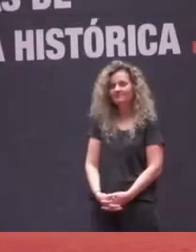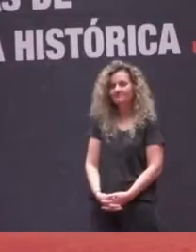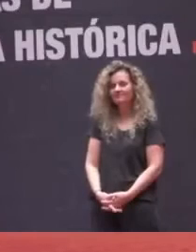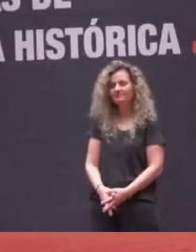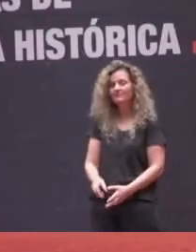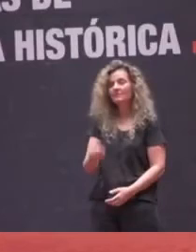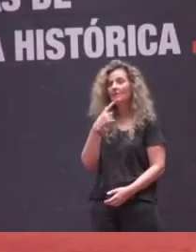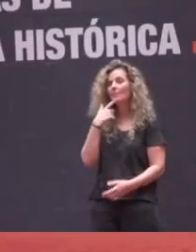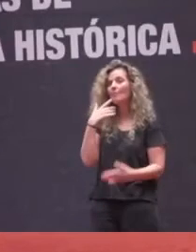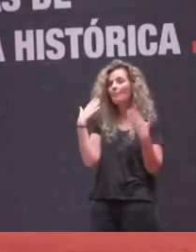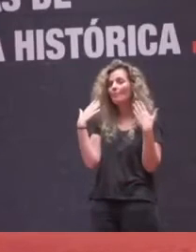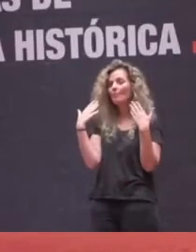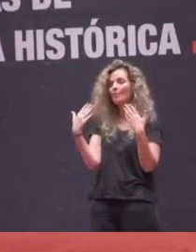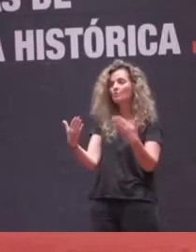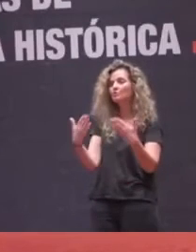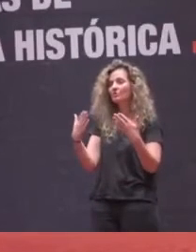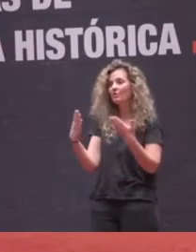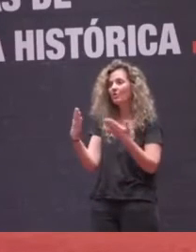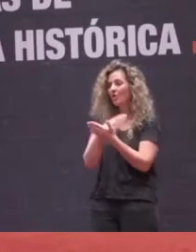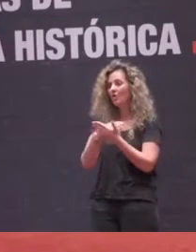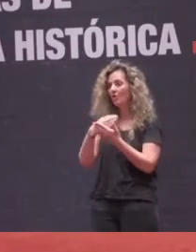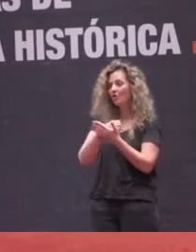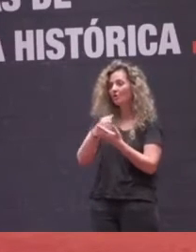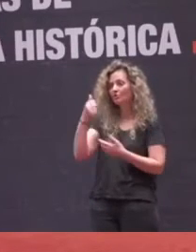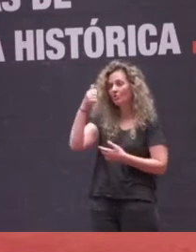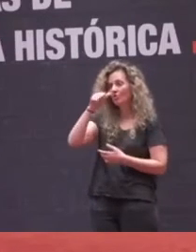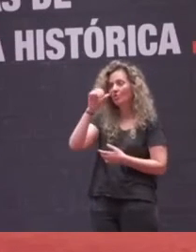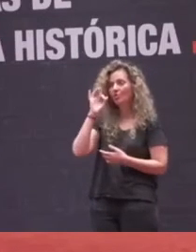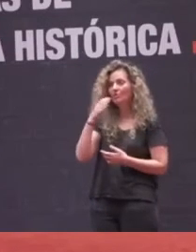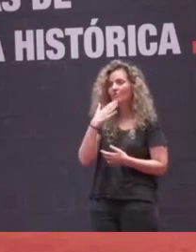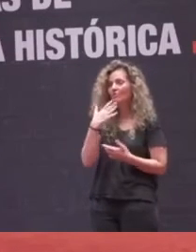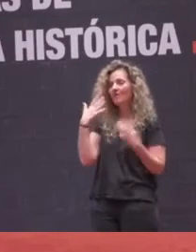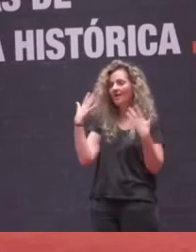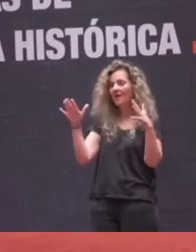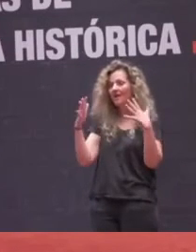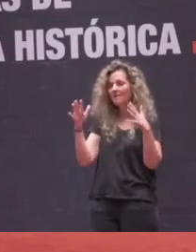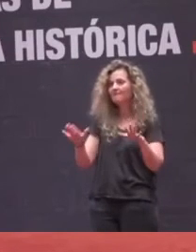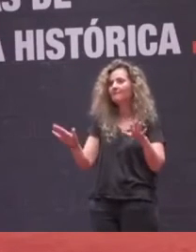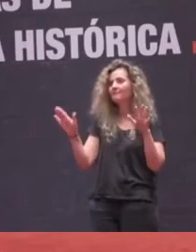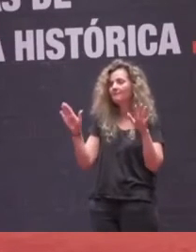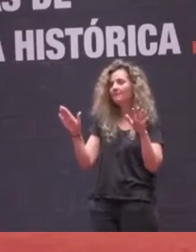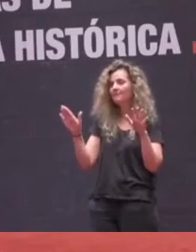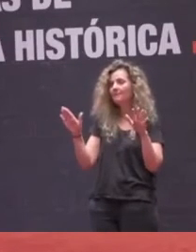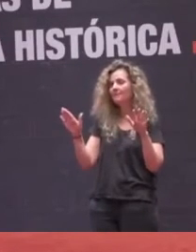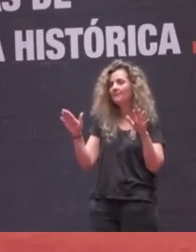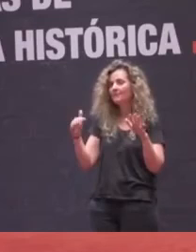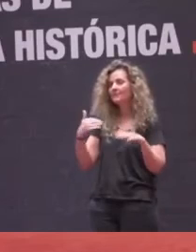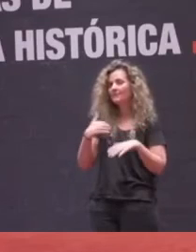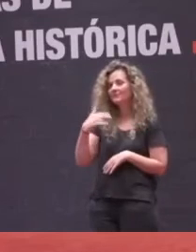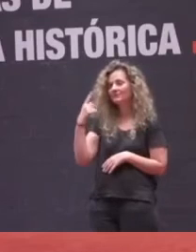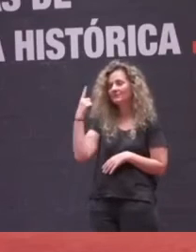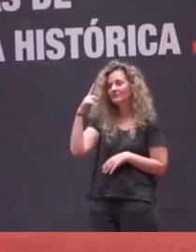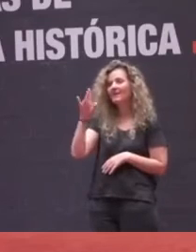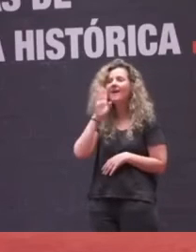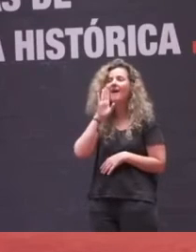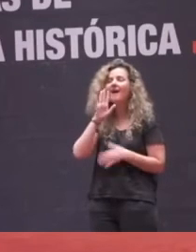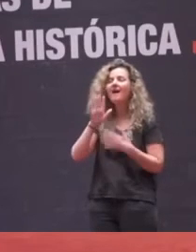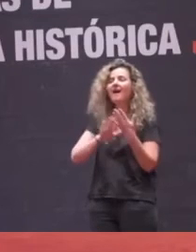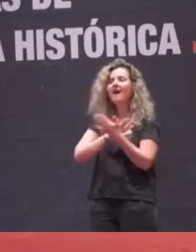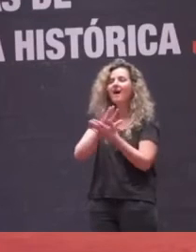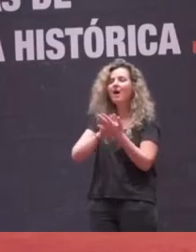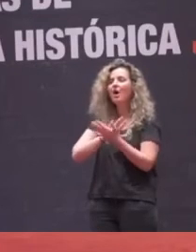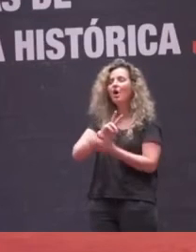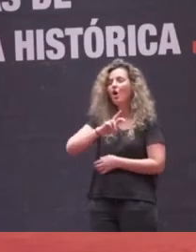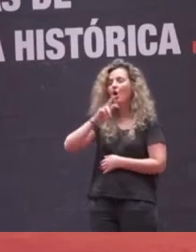Bueno, moitísimas grazas a todas e todos polos vosos aplausos, pero como xa teño comentado en outras